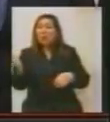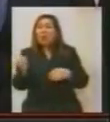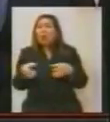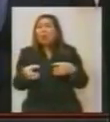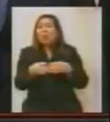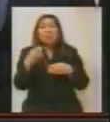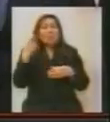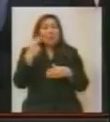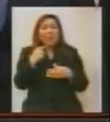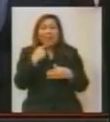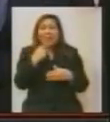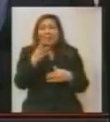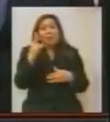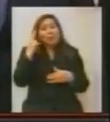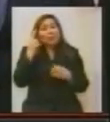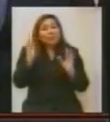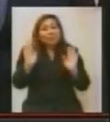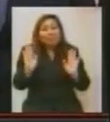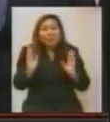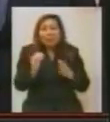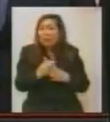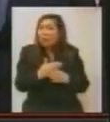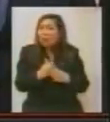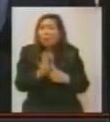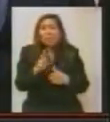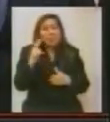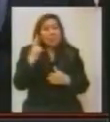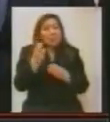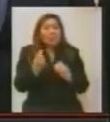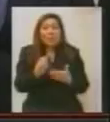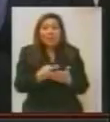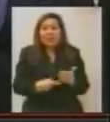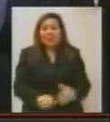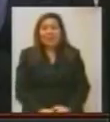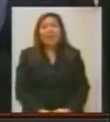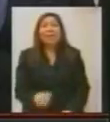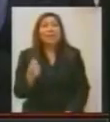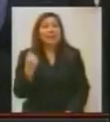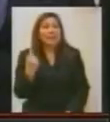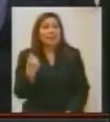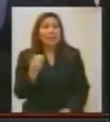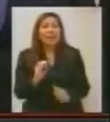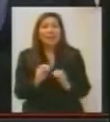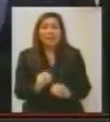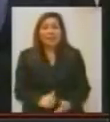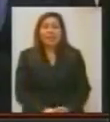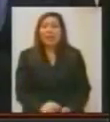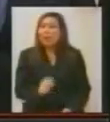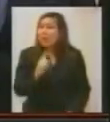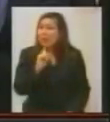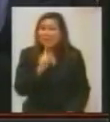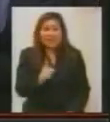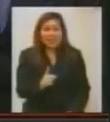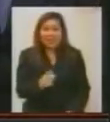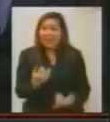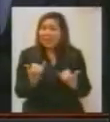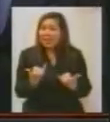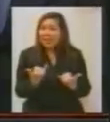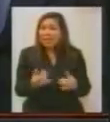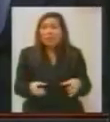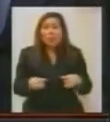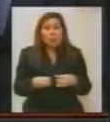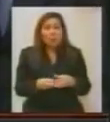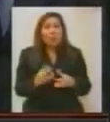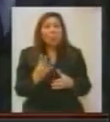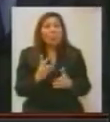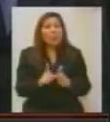bancada. Él tendrá sus razones. No compartimos sus razones porque entendemos que darse cuenta que no están en esta bancada